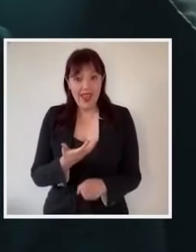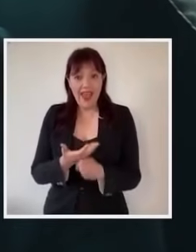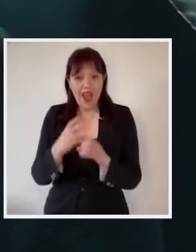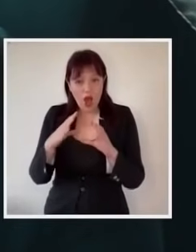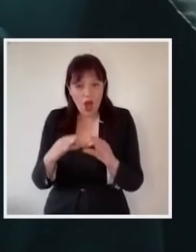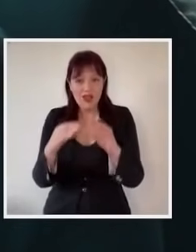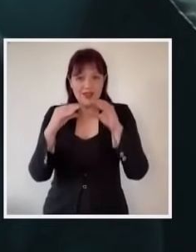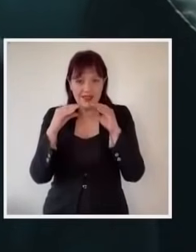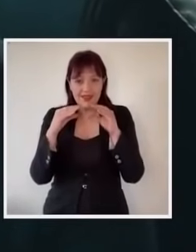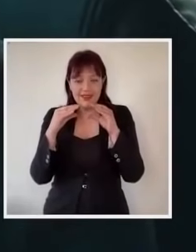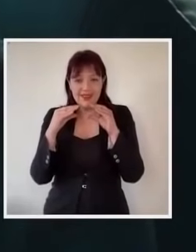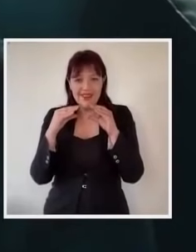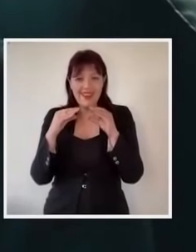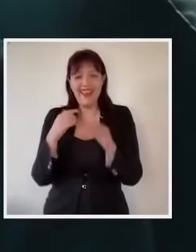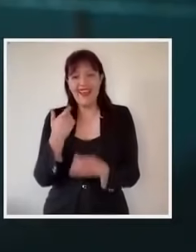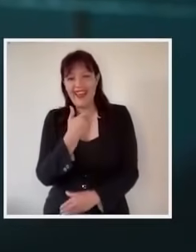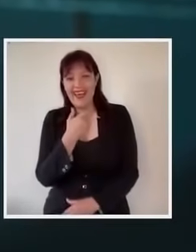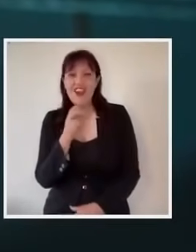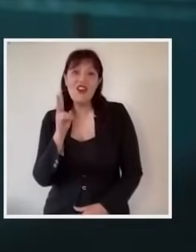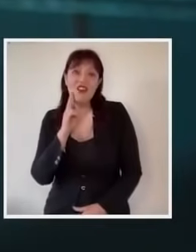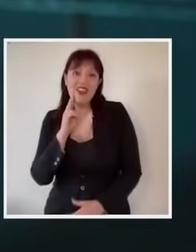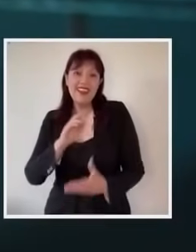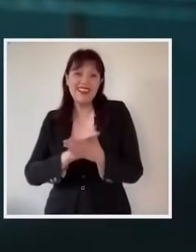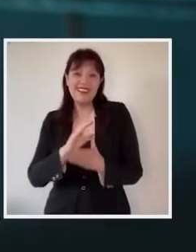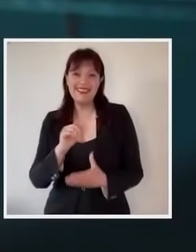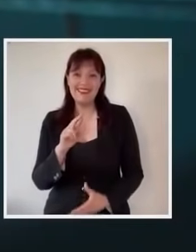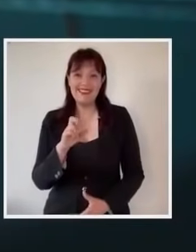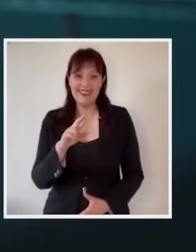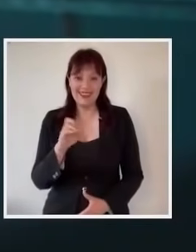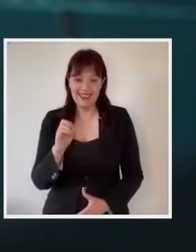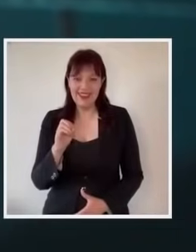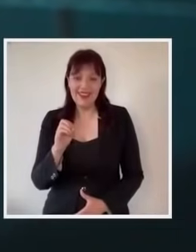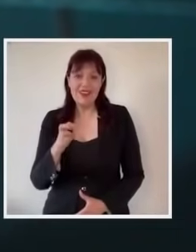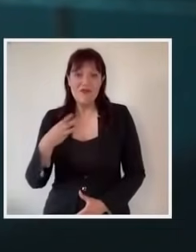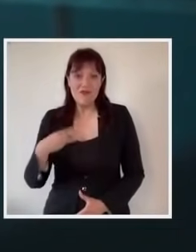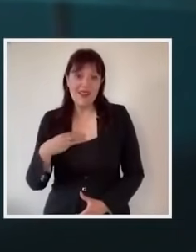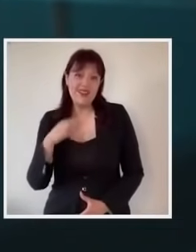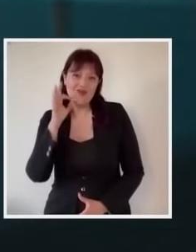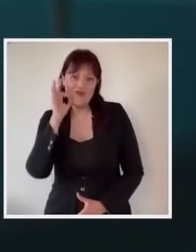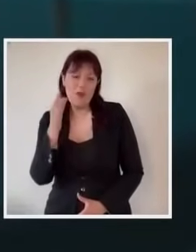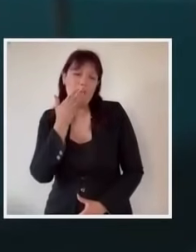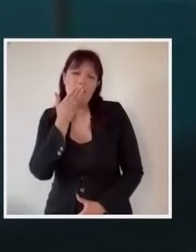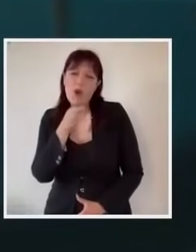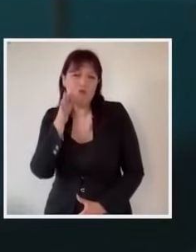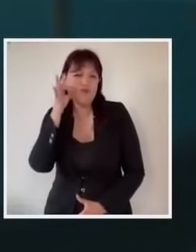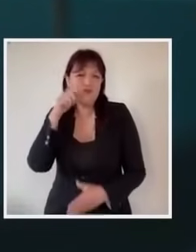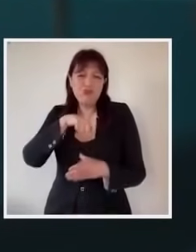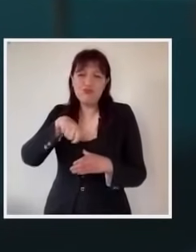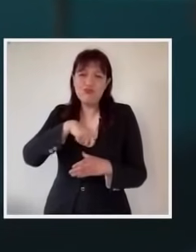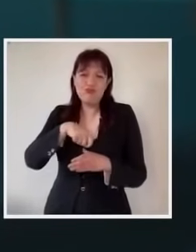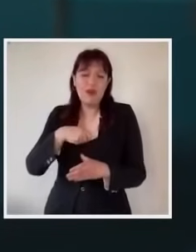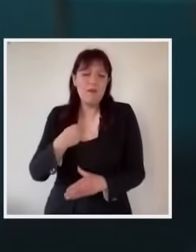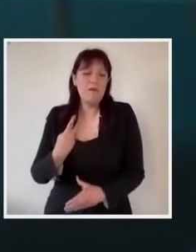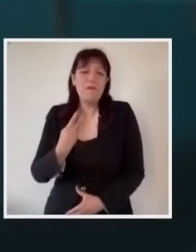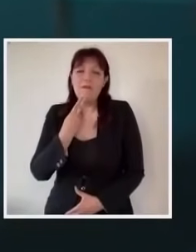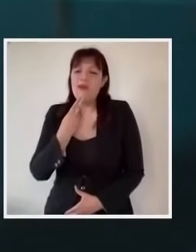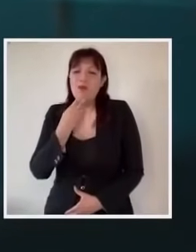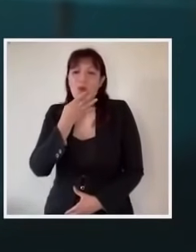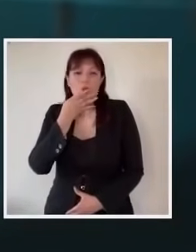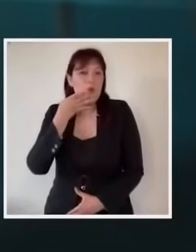¿y aún existe el sanguchazo? Los viernes chacarero y los martes son italianos. Y la mejor mayonesa que he probado en mi